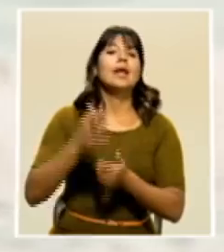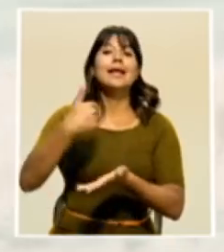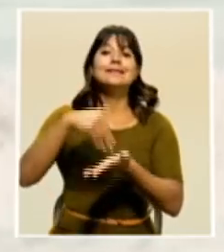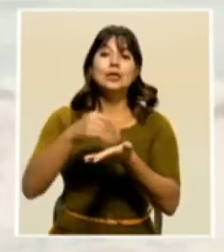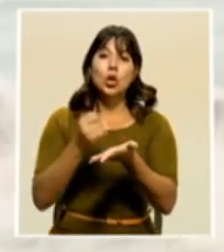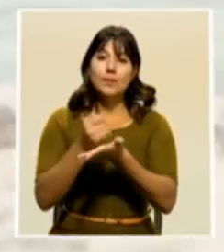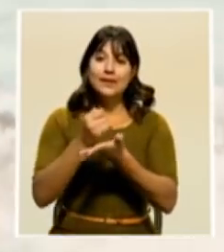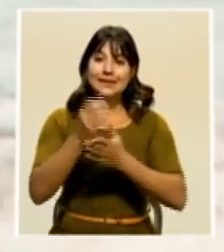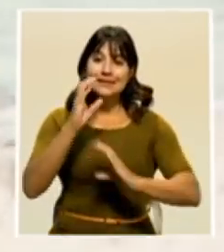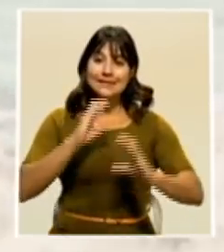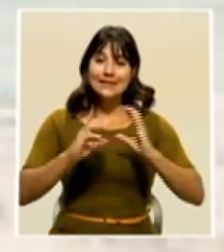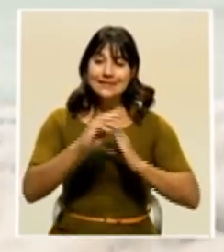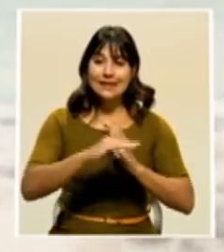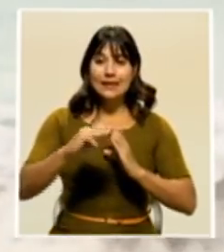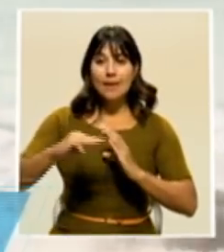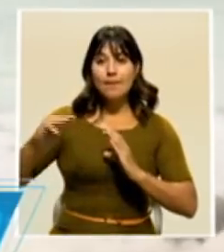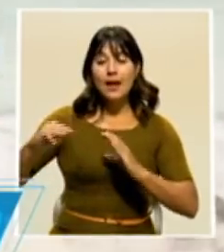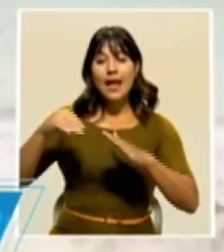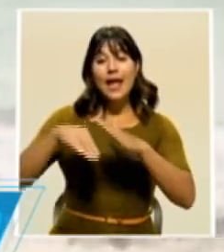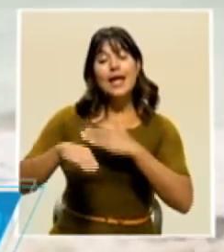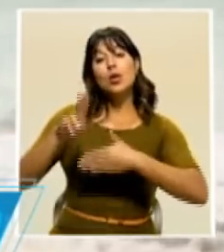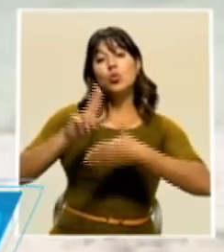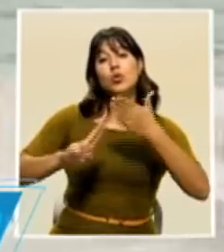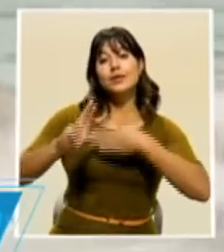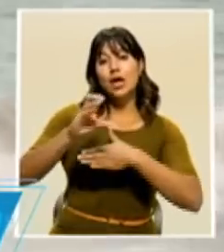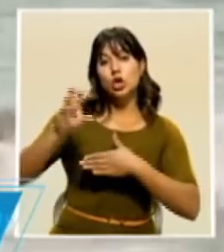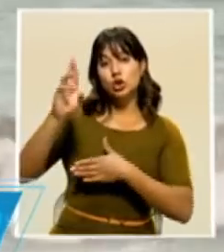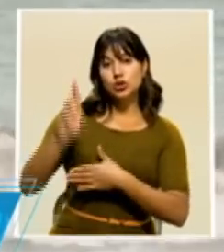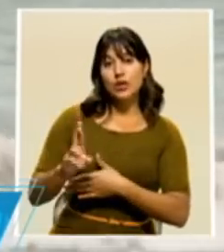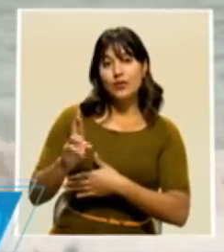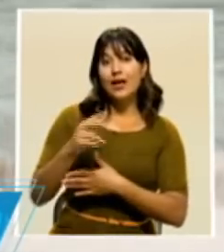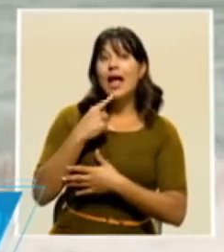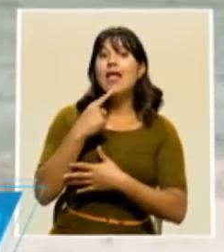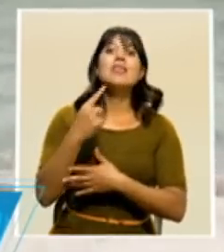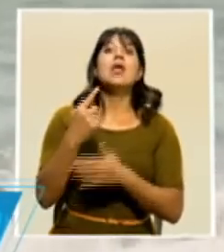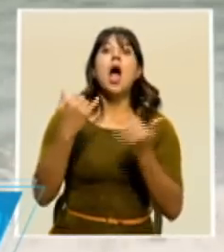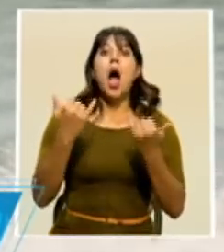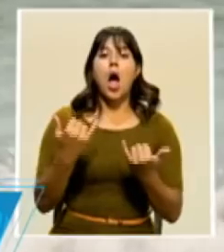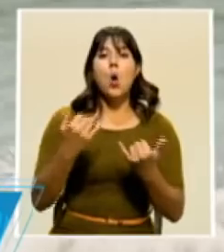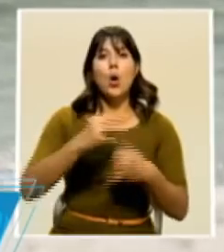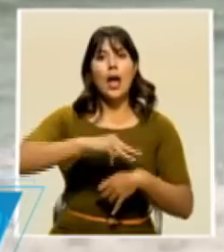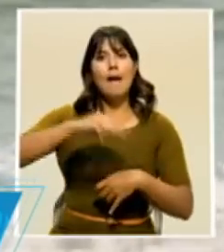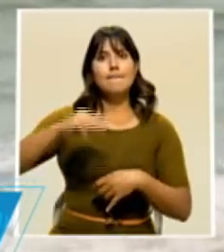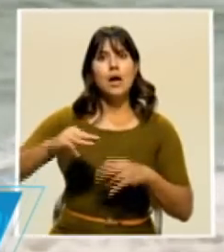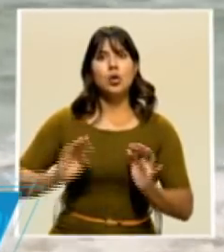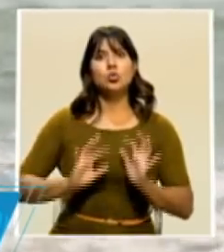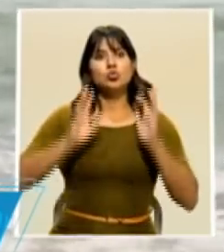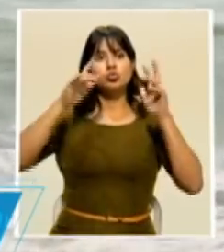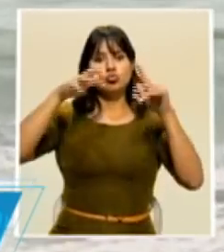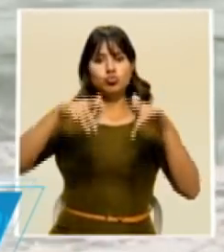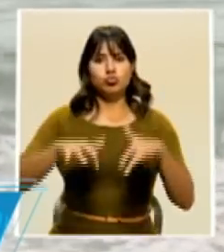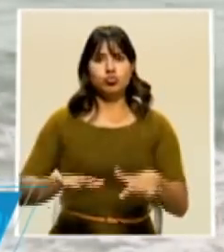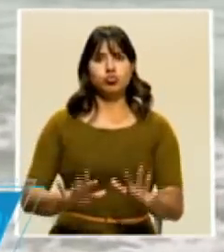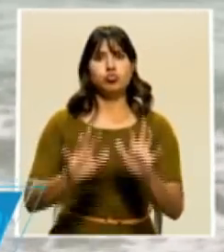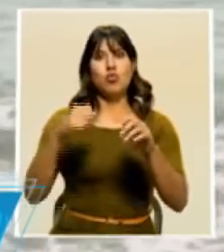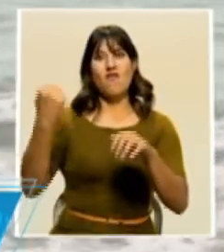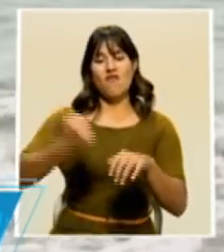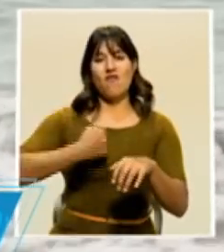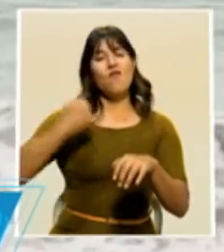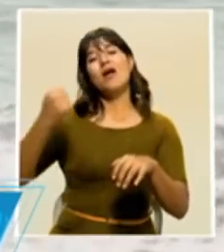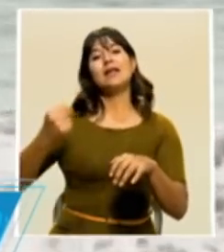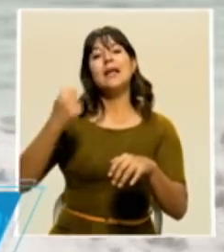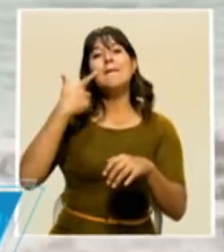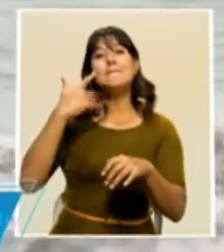del Mar y Limnología de la UCR alertó sobre el aumento en el oleaje para el Pacífico Sur. De acuerdo con la alerta, se